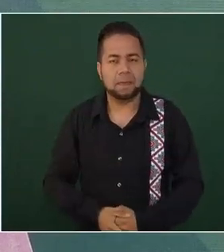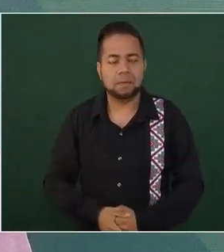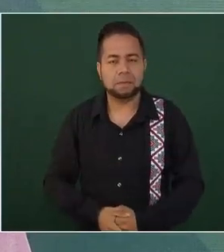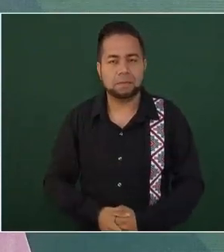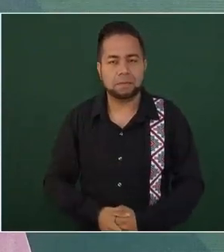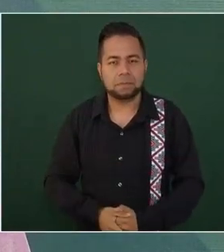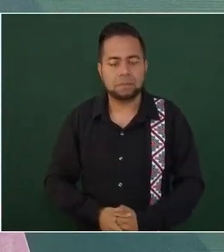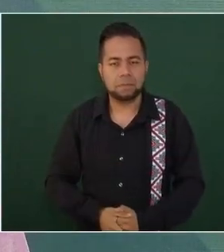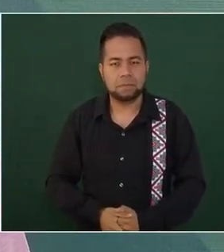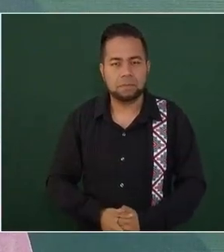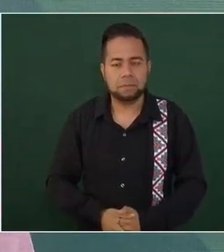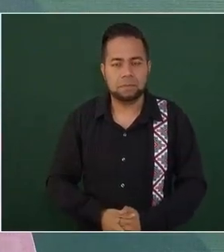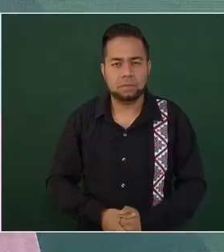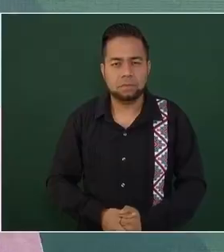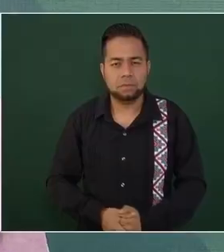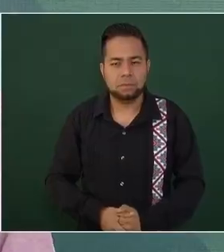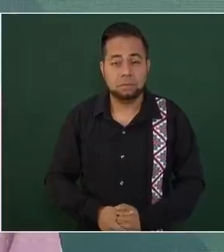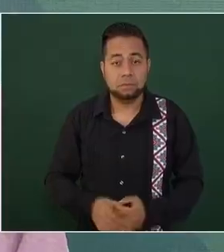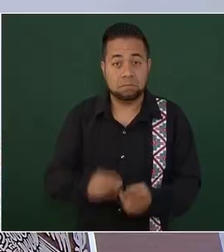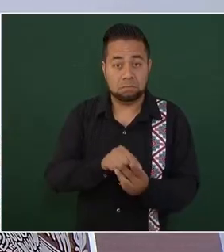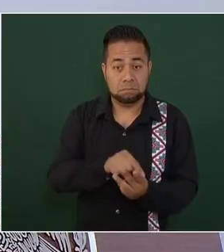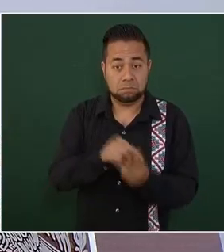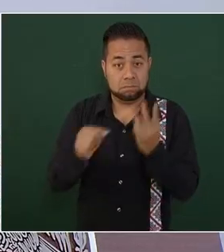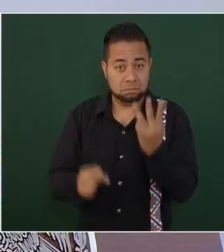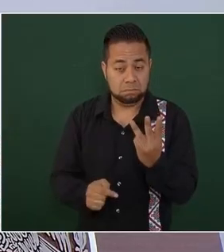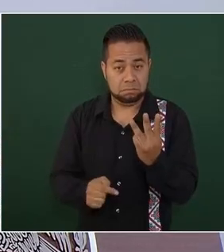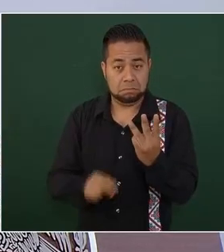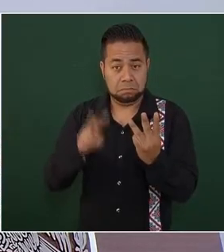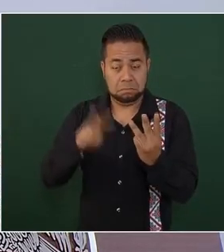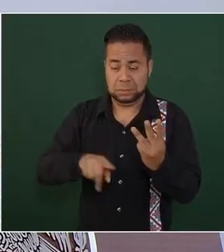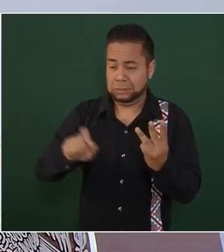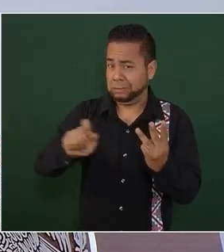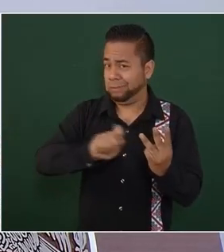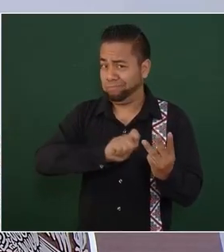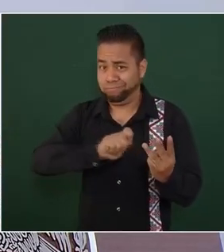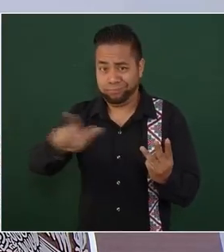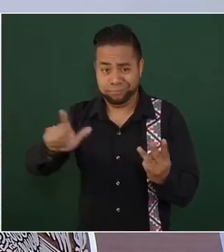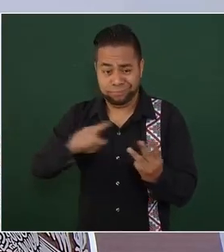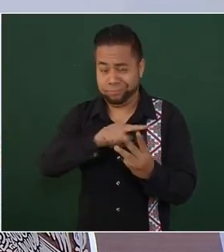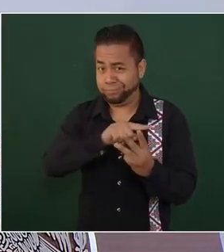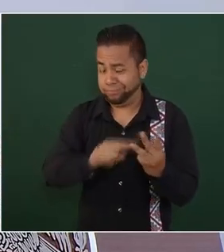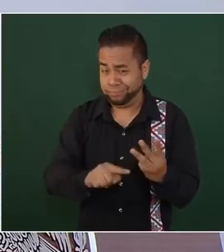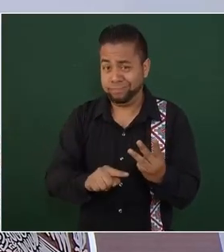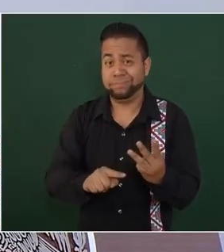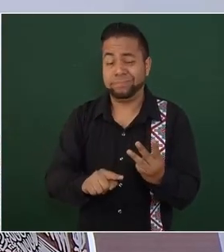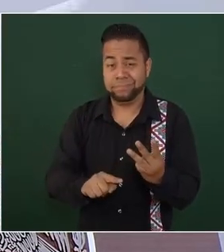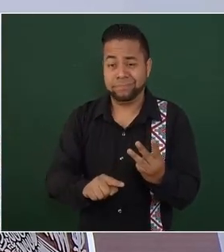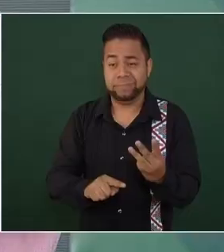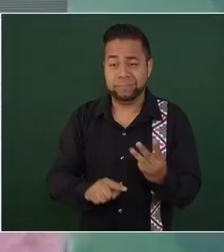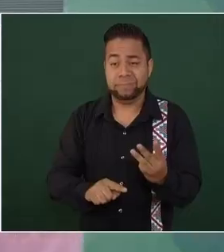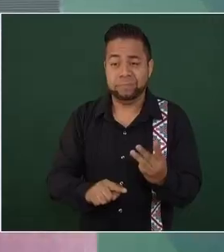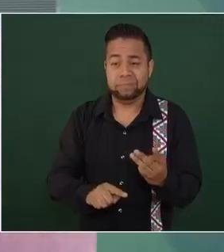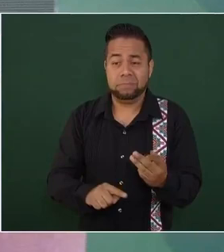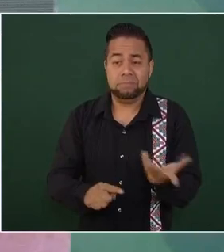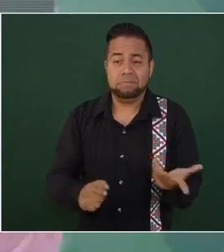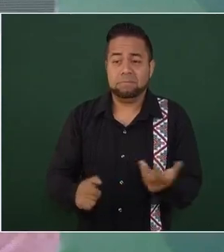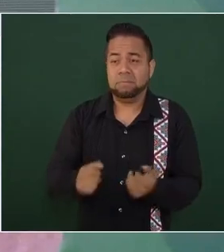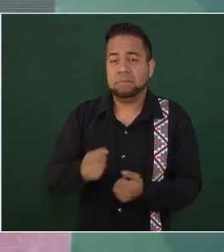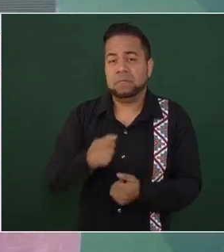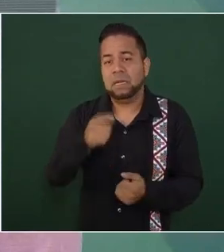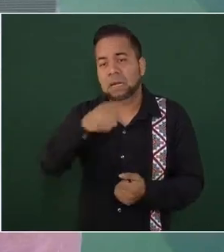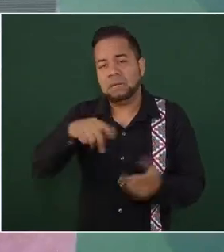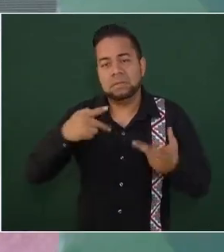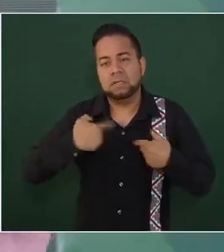y las tres son de primera claro nuestros adversarios piensan